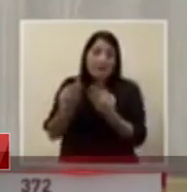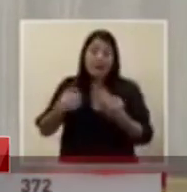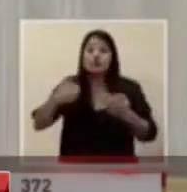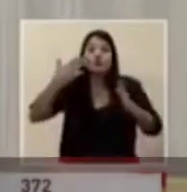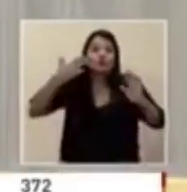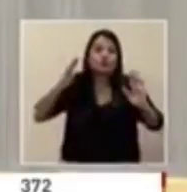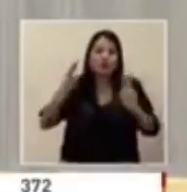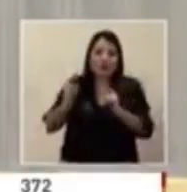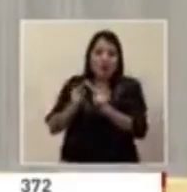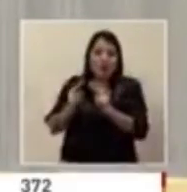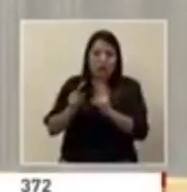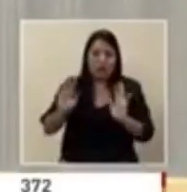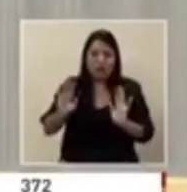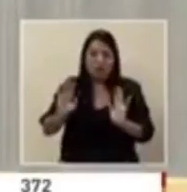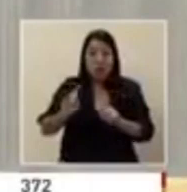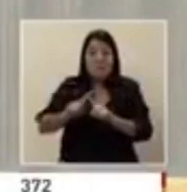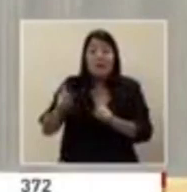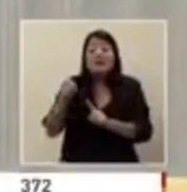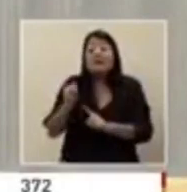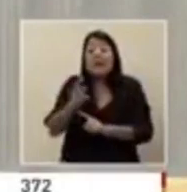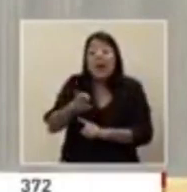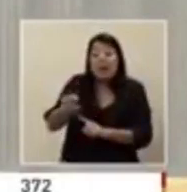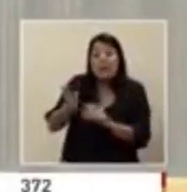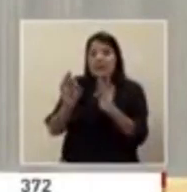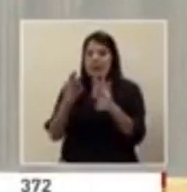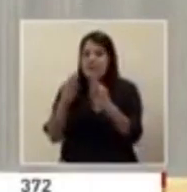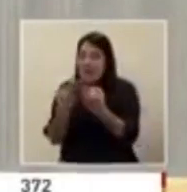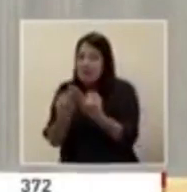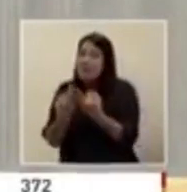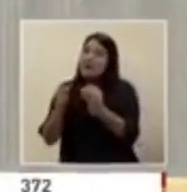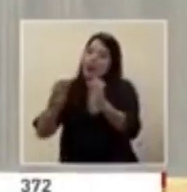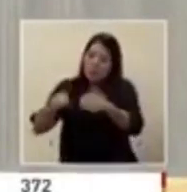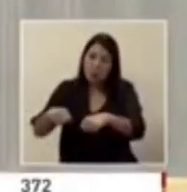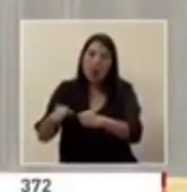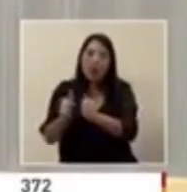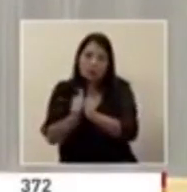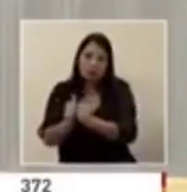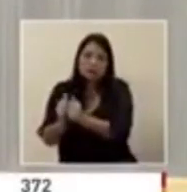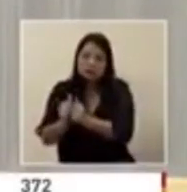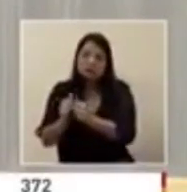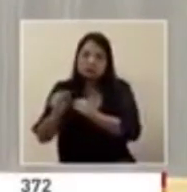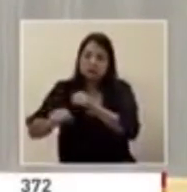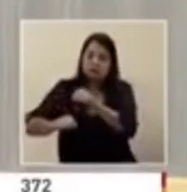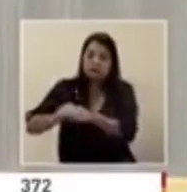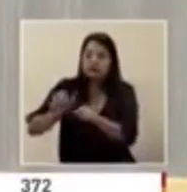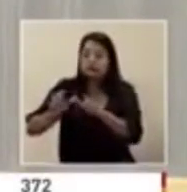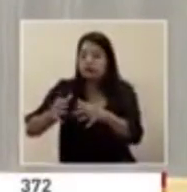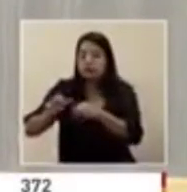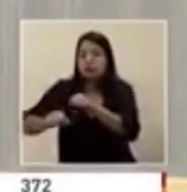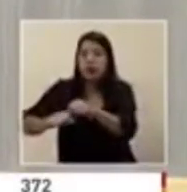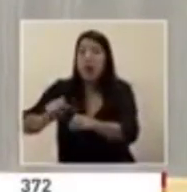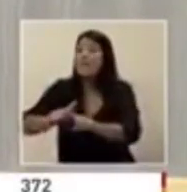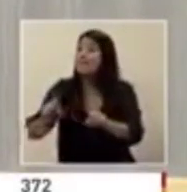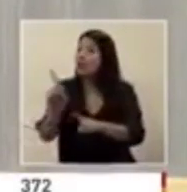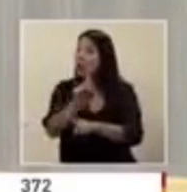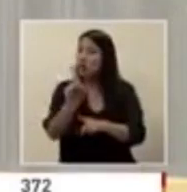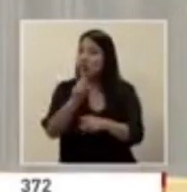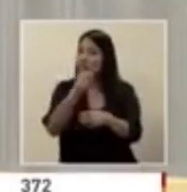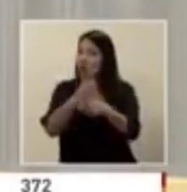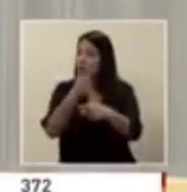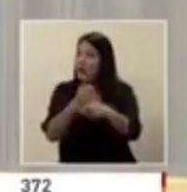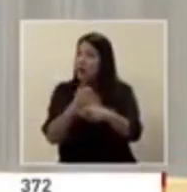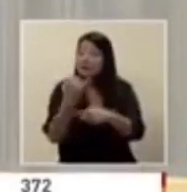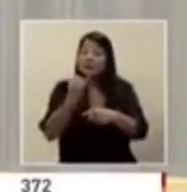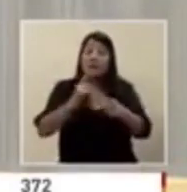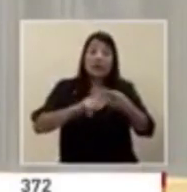conozco, y pues en ese sentido se podría también hacer la actividad conjunta. Lo que sí no es correcto es que ya empiecen a unirse de diferentes